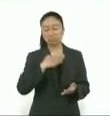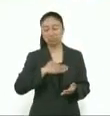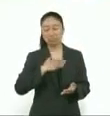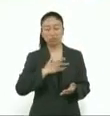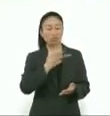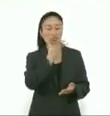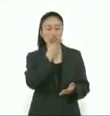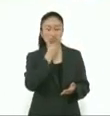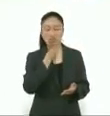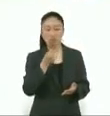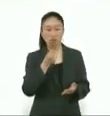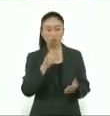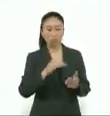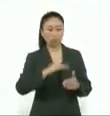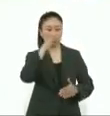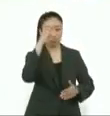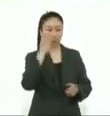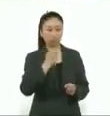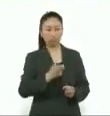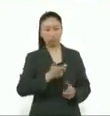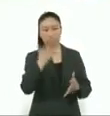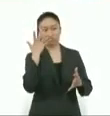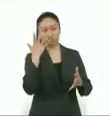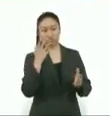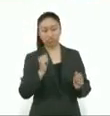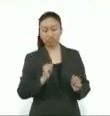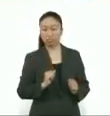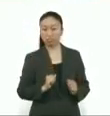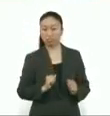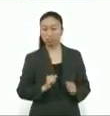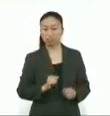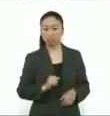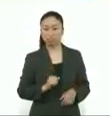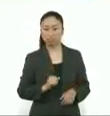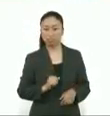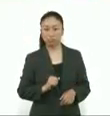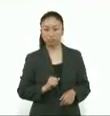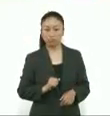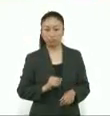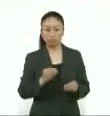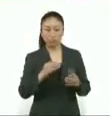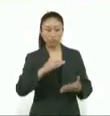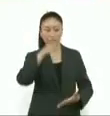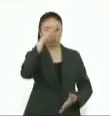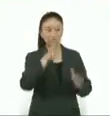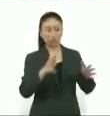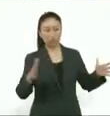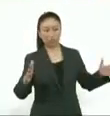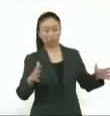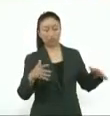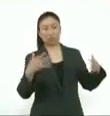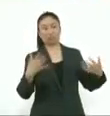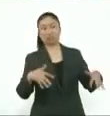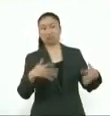enorme, lujoso, pues yo no sé cuántos harán a la vez, pero